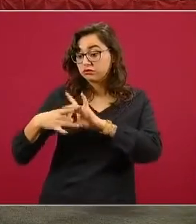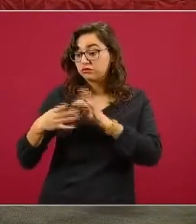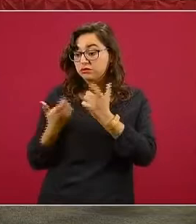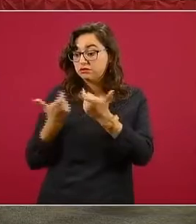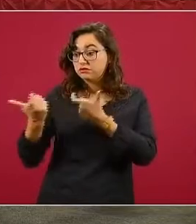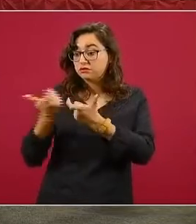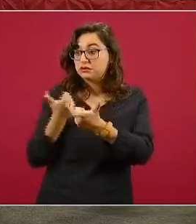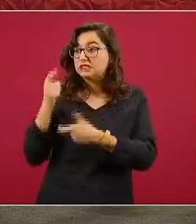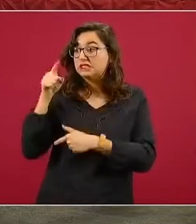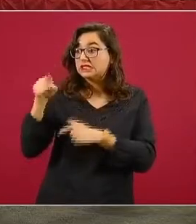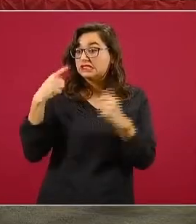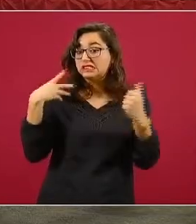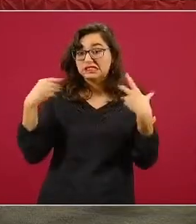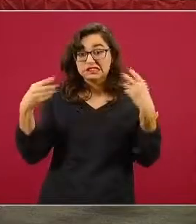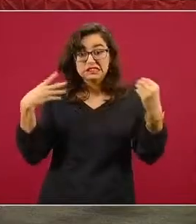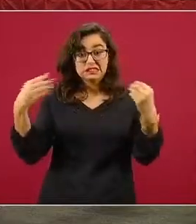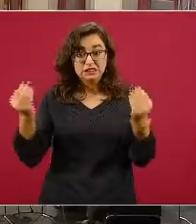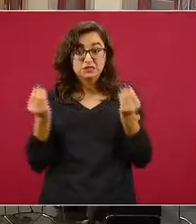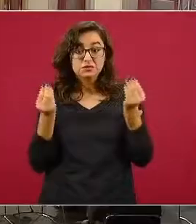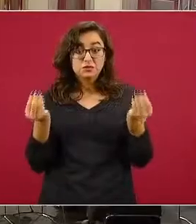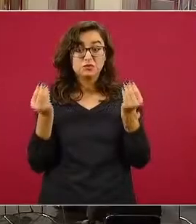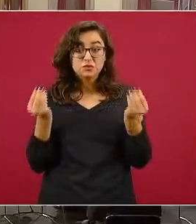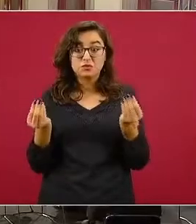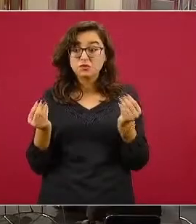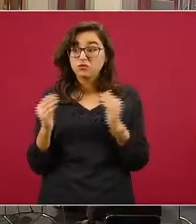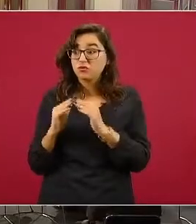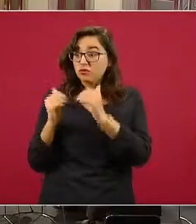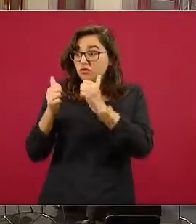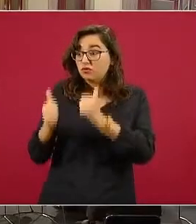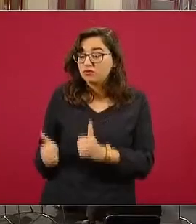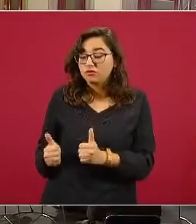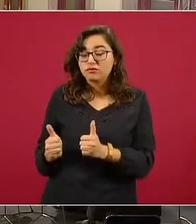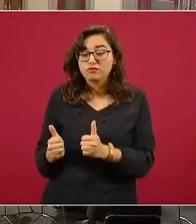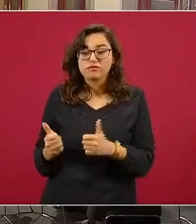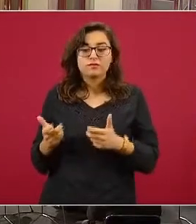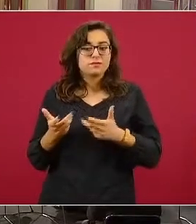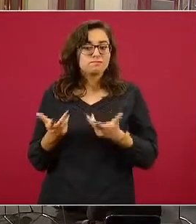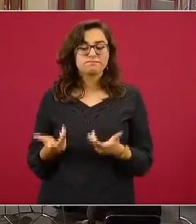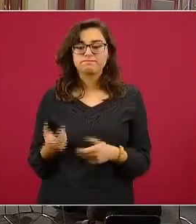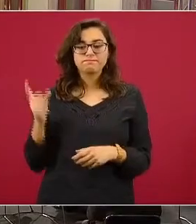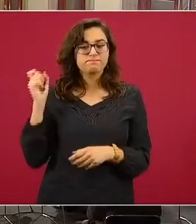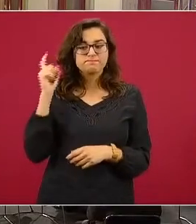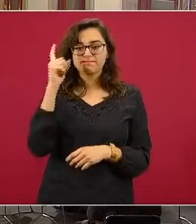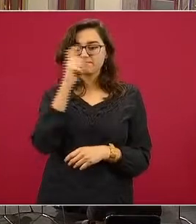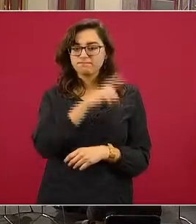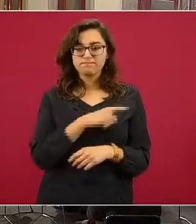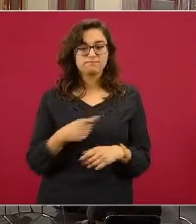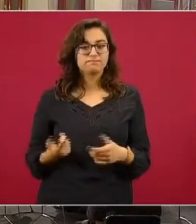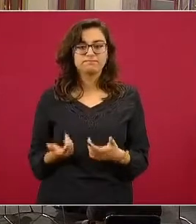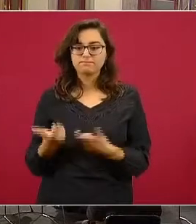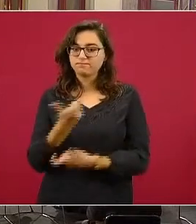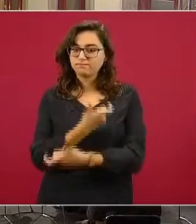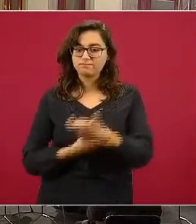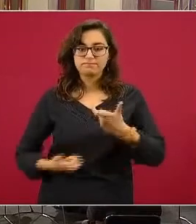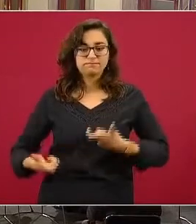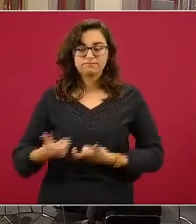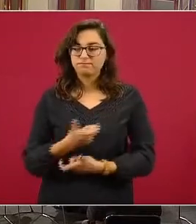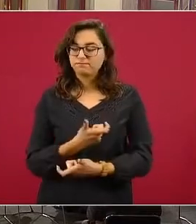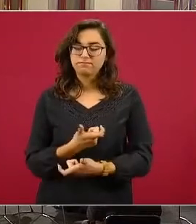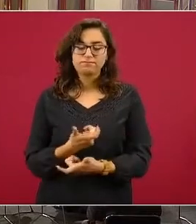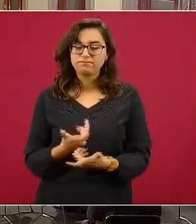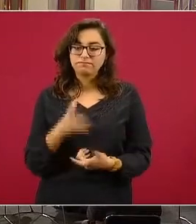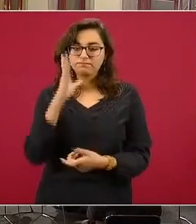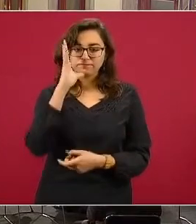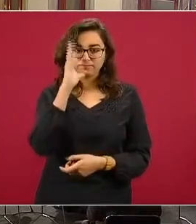un momento de intensidad epidémica y hay confinamiento, pues no se puede reactivar la economía del país de